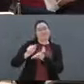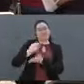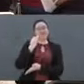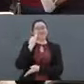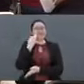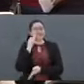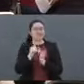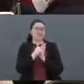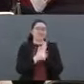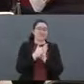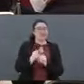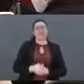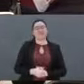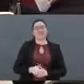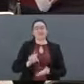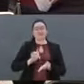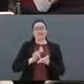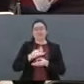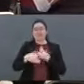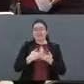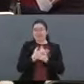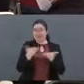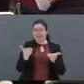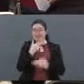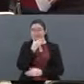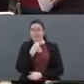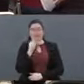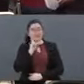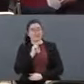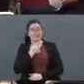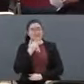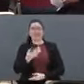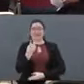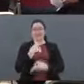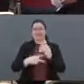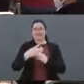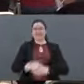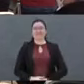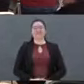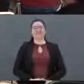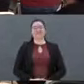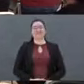sociales. Sean todas y todos bienvenidos.